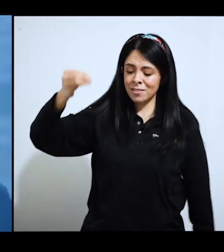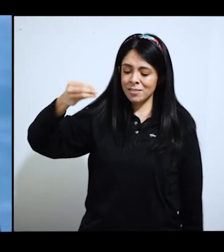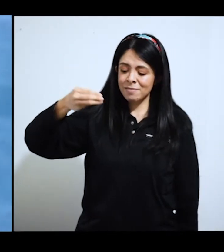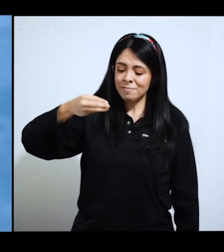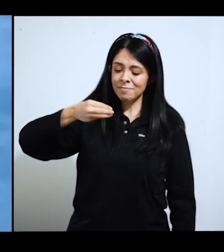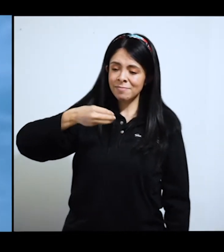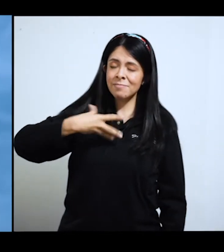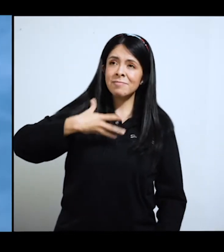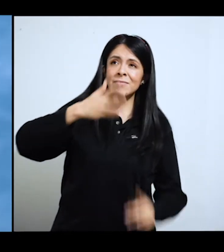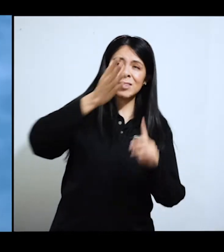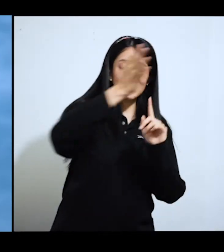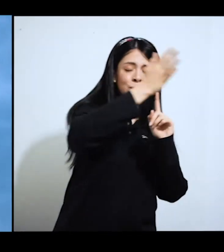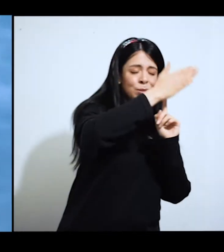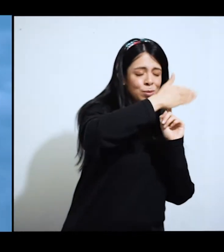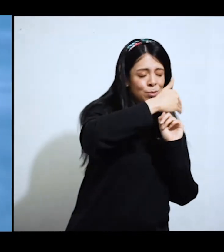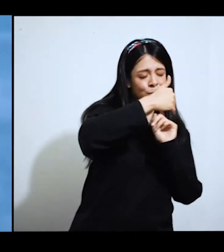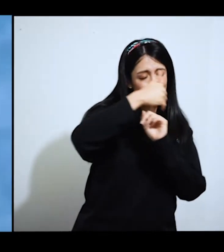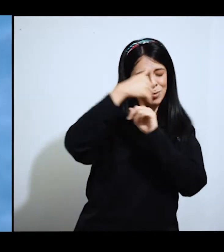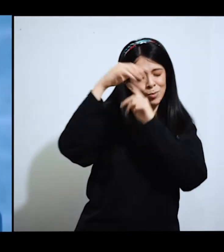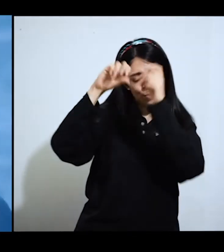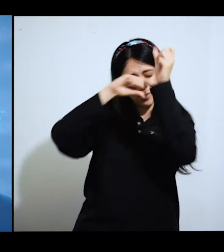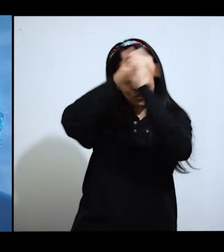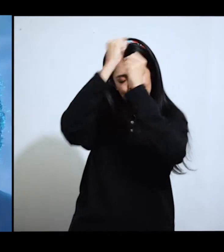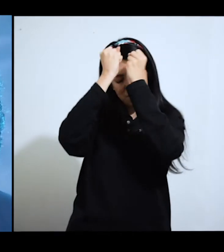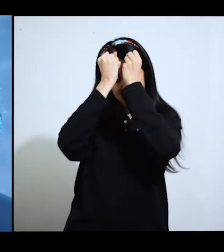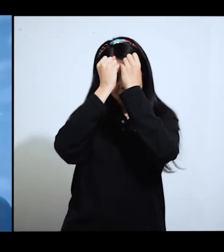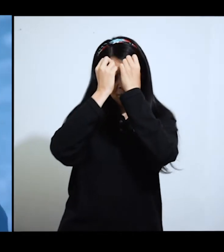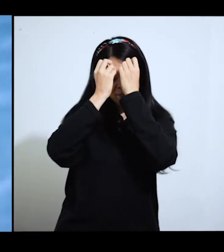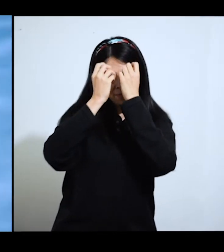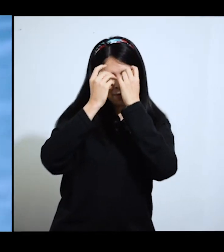Veo tu gracia hasta aquí